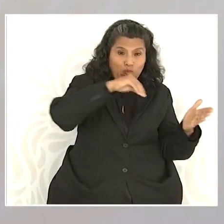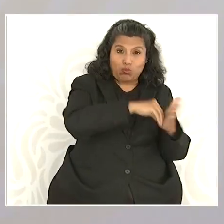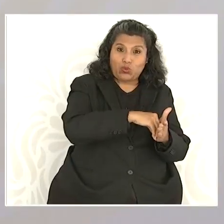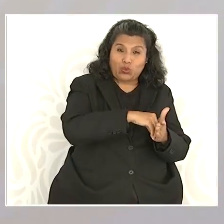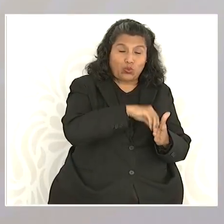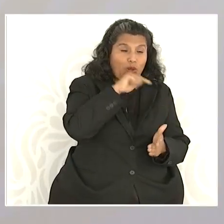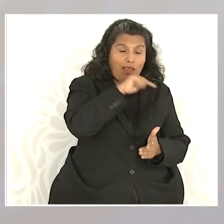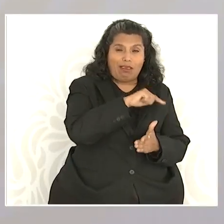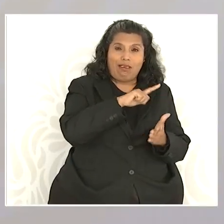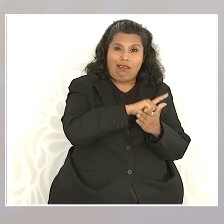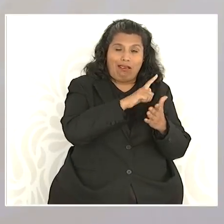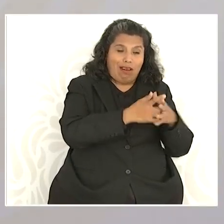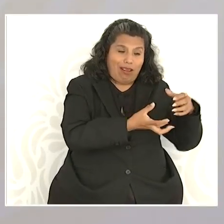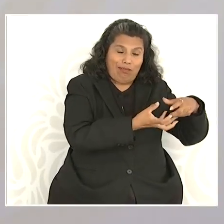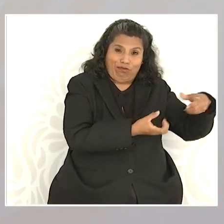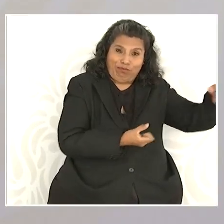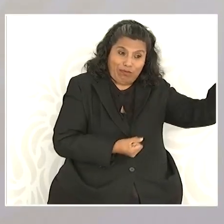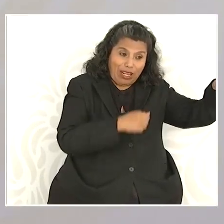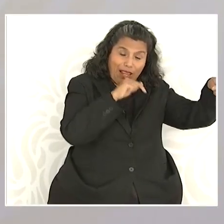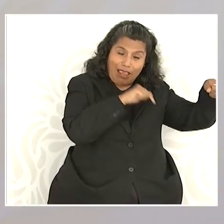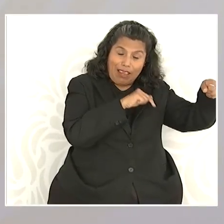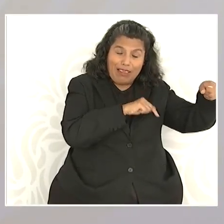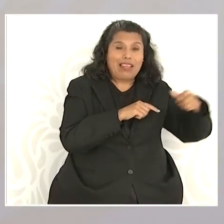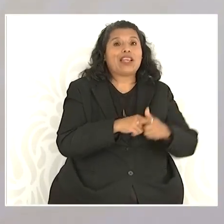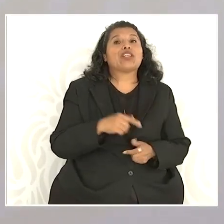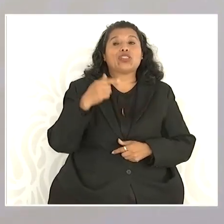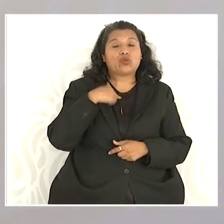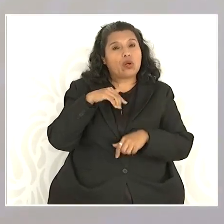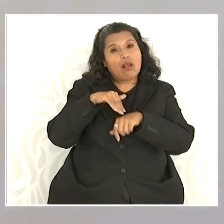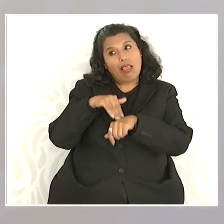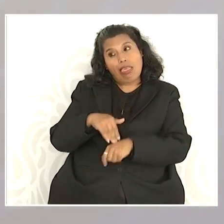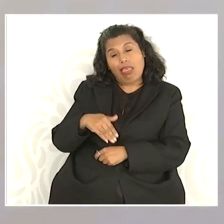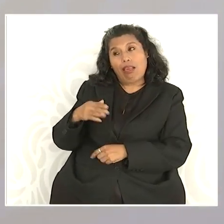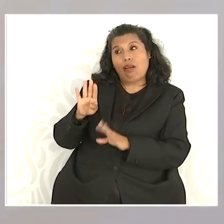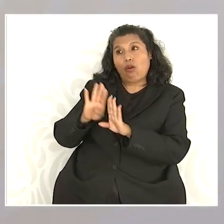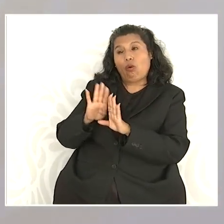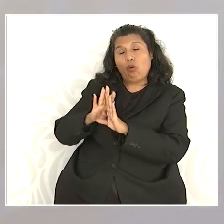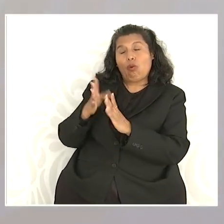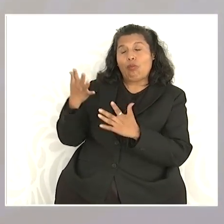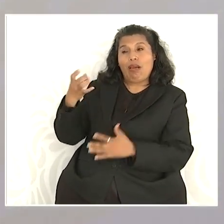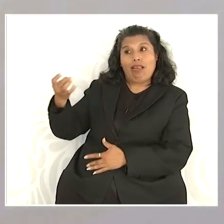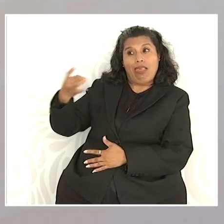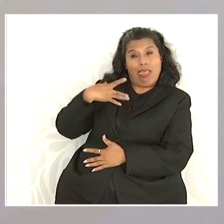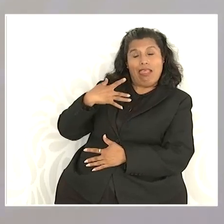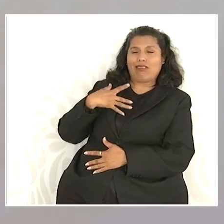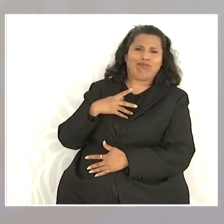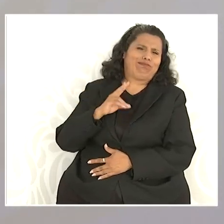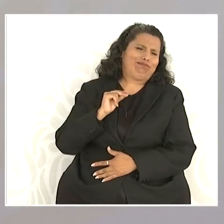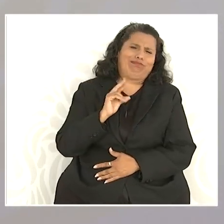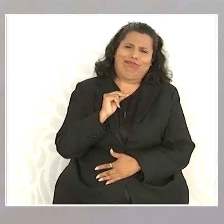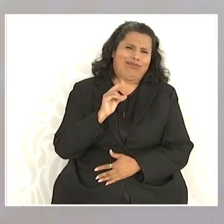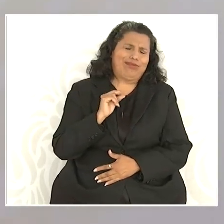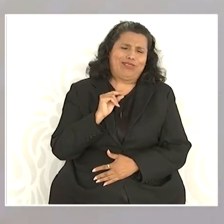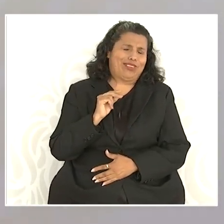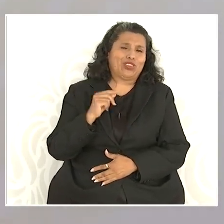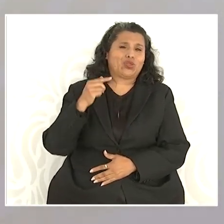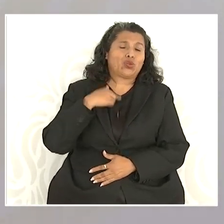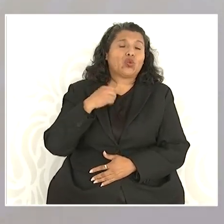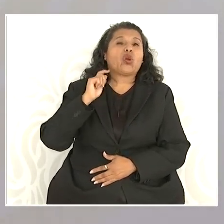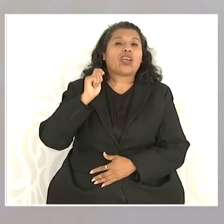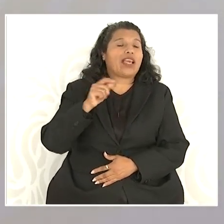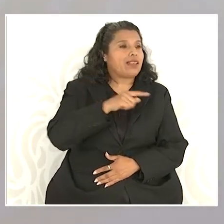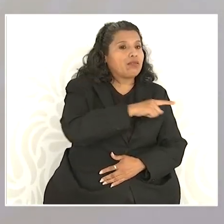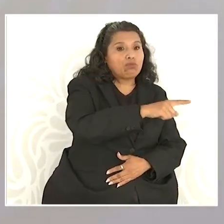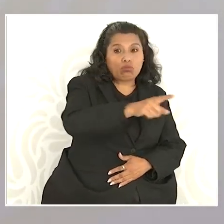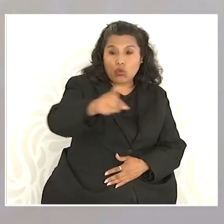Y no nos dejamos vencer, explicamos lo que significaba y nunca traicionamos la voluntad